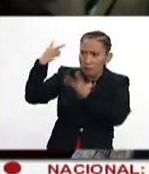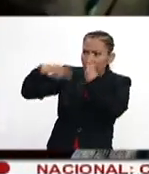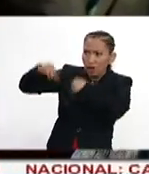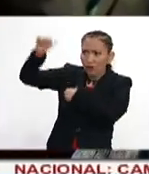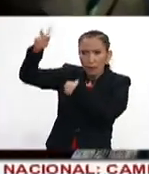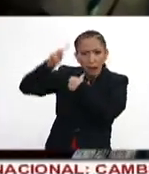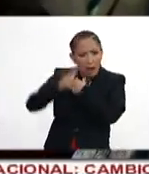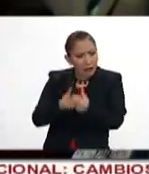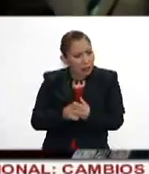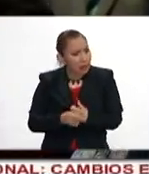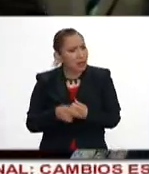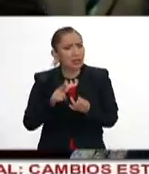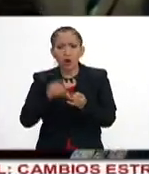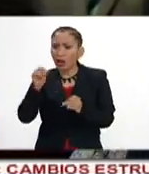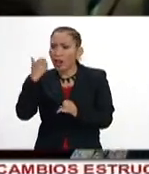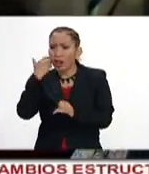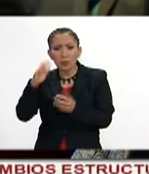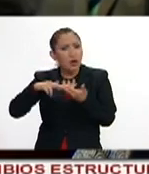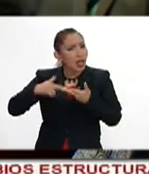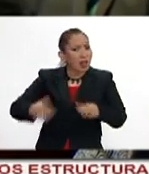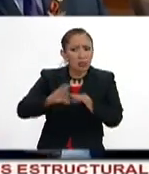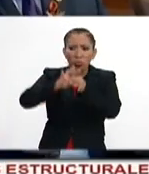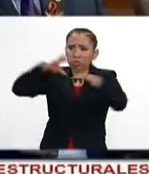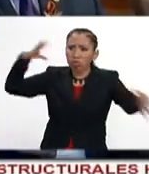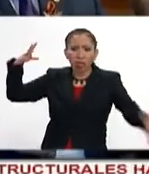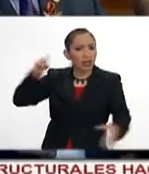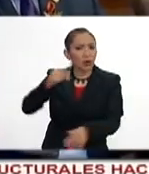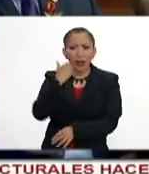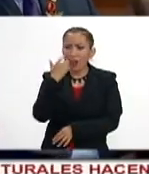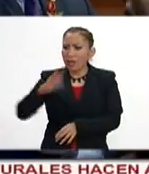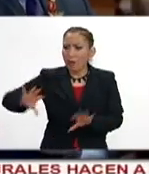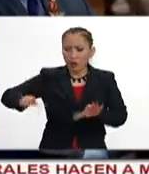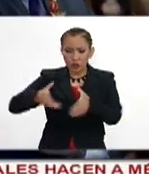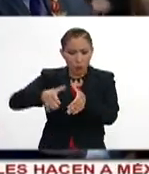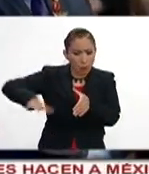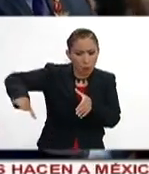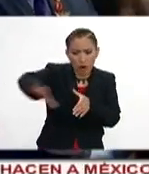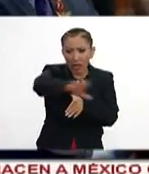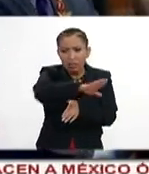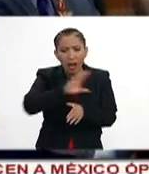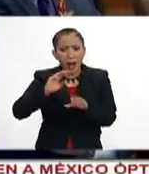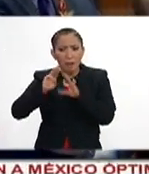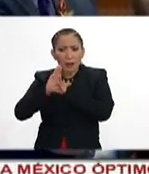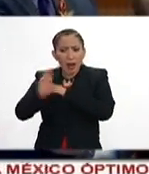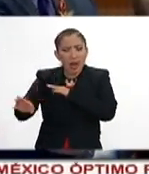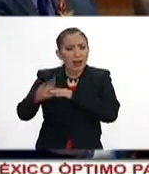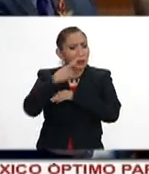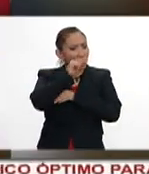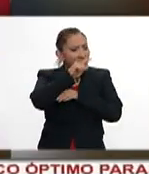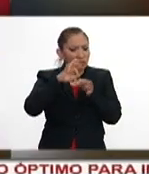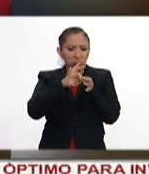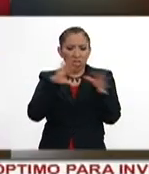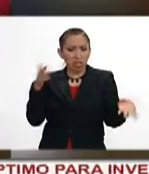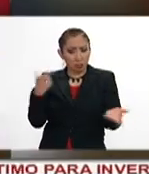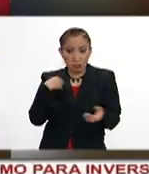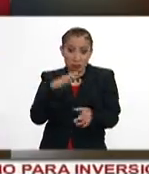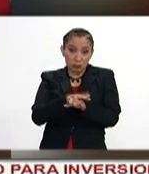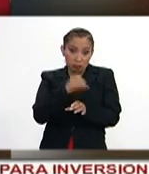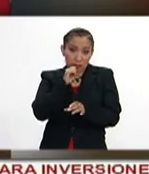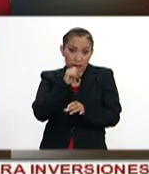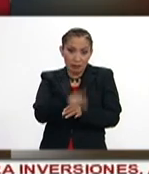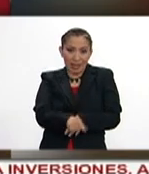migrantes, no queremos quebrantar la relación que hay entre la comunidad migrante y las fuerzas policiales, porque